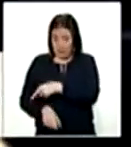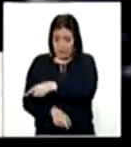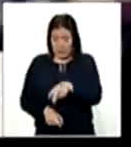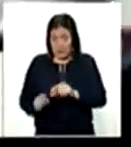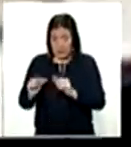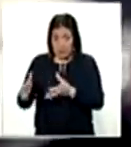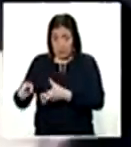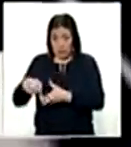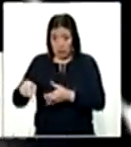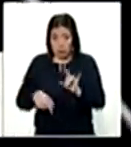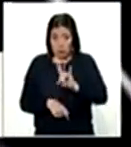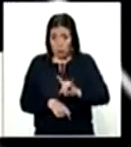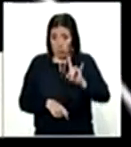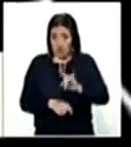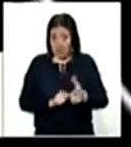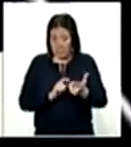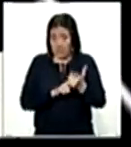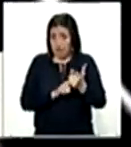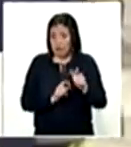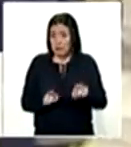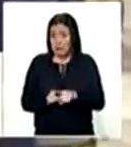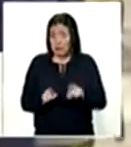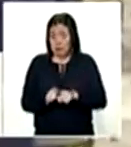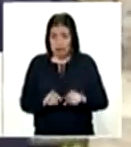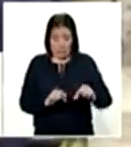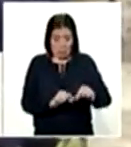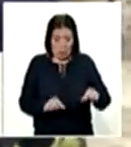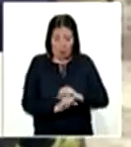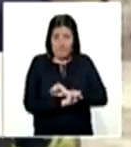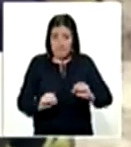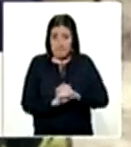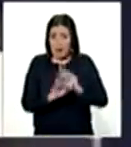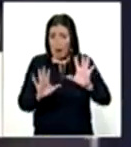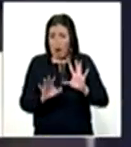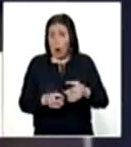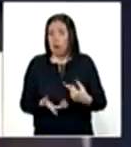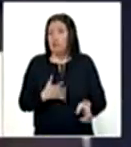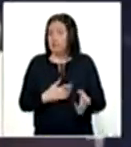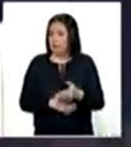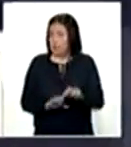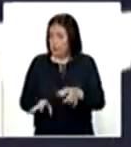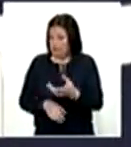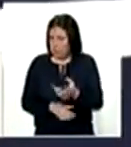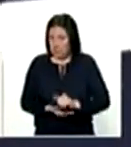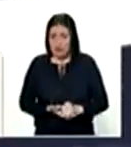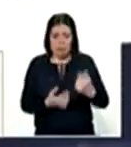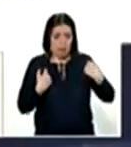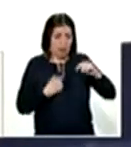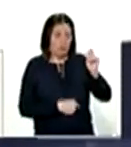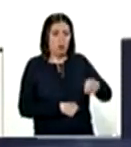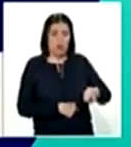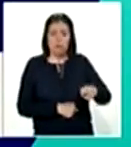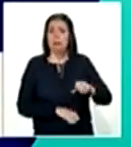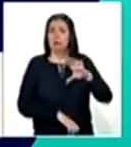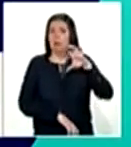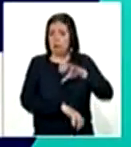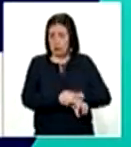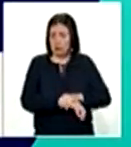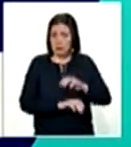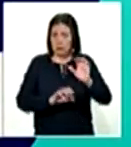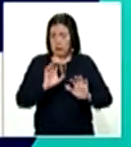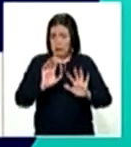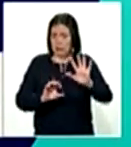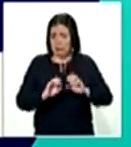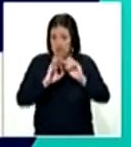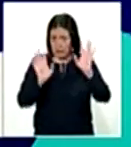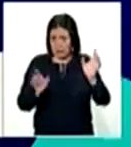Desierto utilizaban armas de fuego y artefactos explosivos para perpetrar sus crímenes. El juez admitió una detención preliminar de 15 días